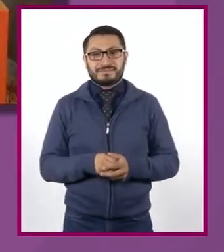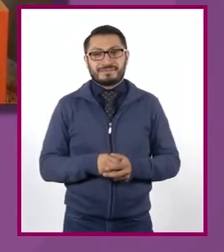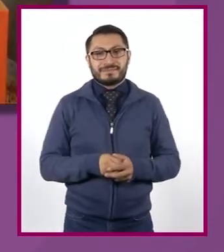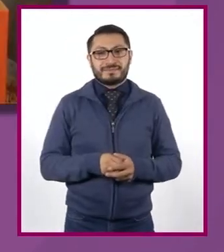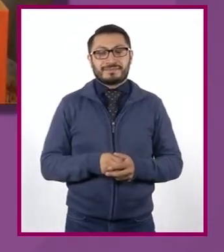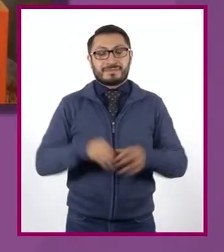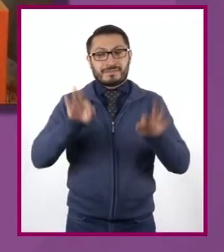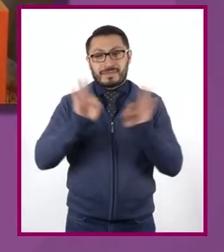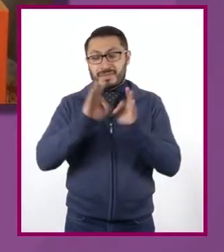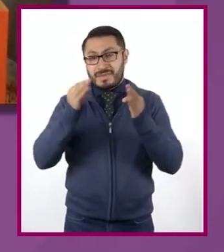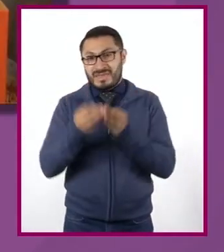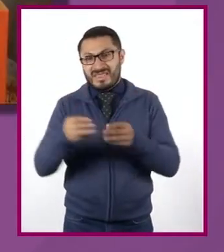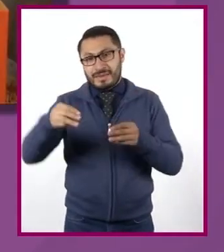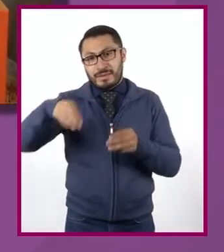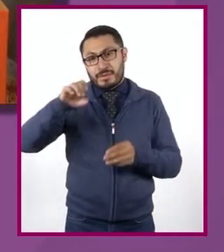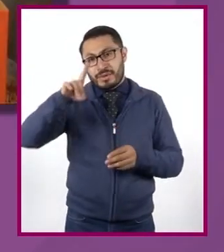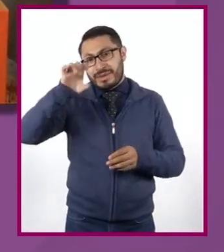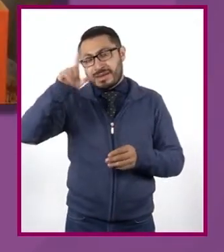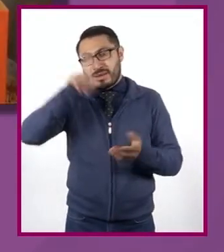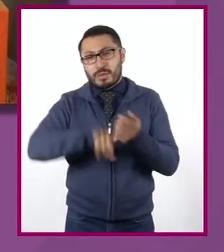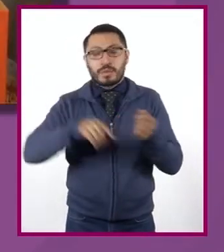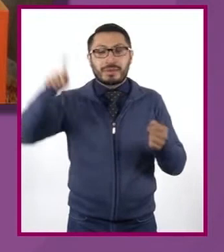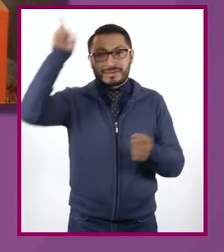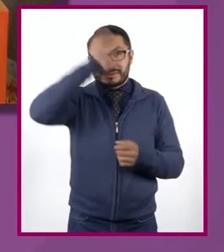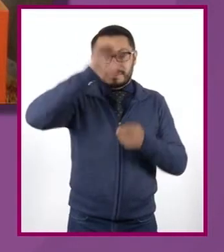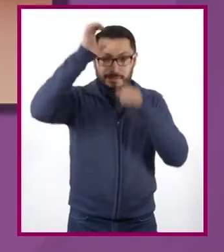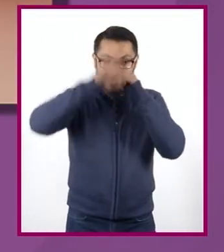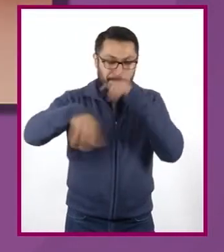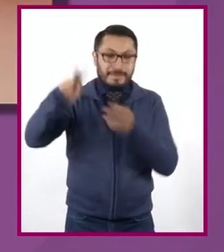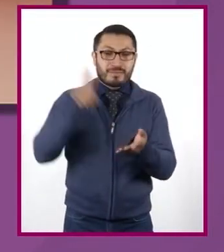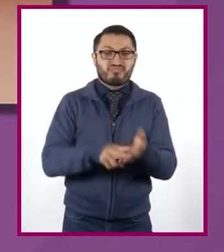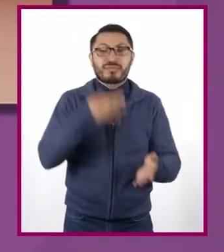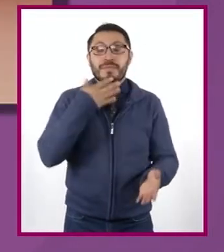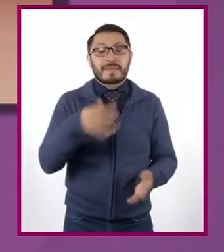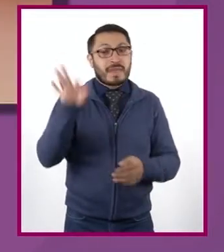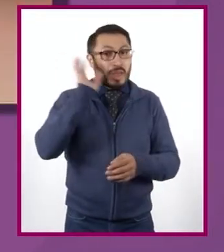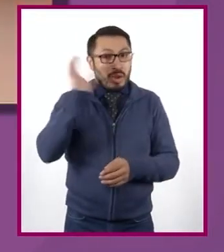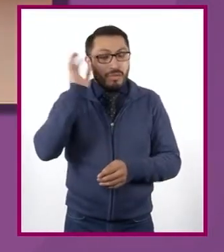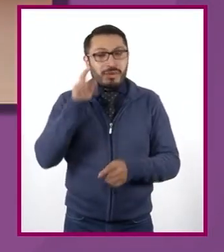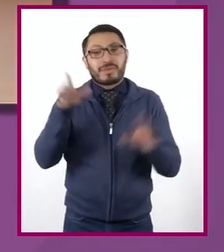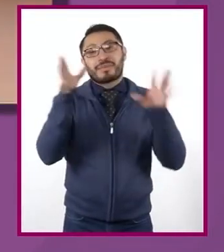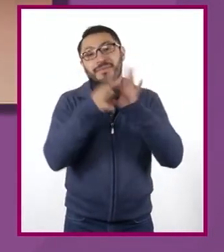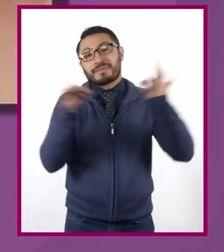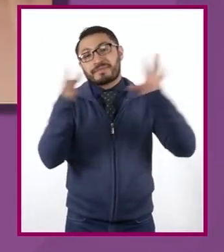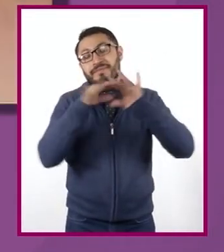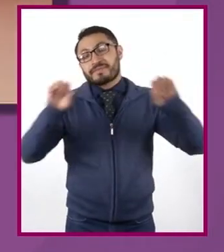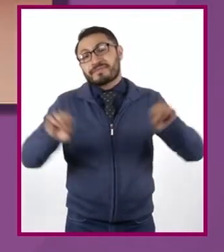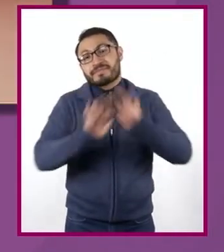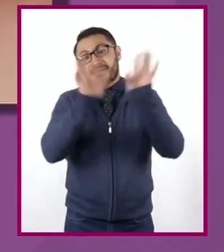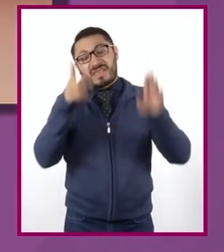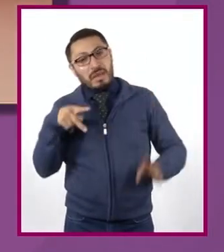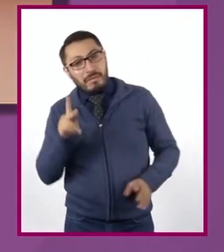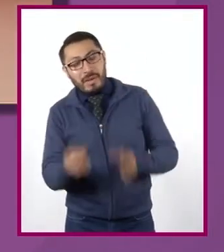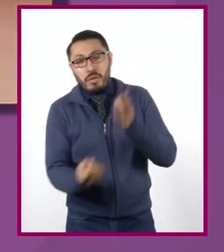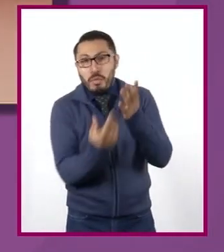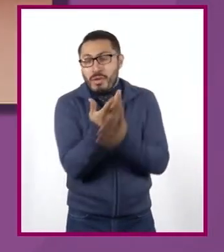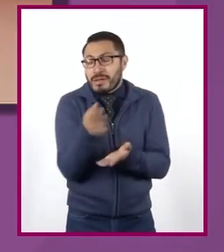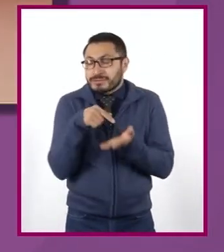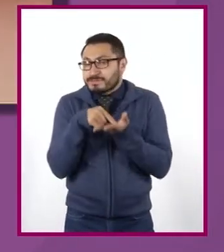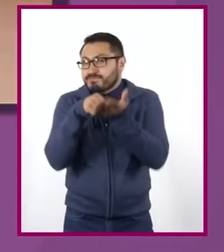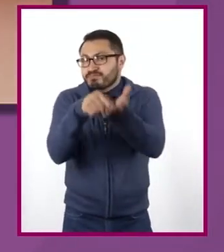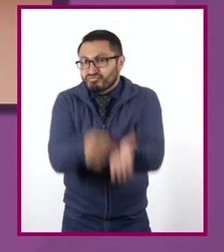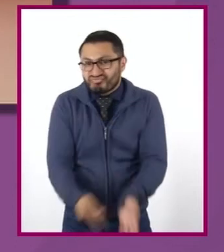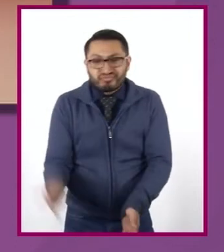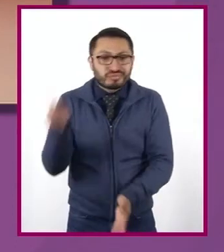Los modelos científicos son válidos mientras su explicación sea satisfactoria, pero nuevas evidencias generan